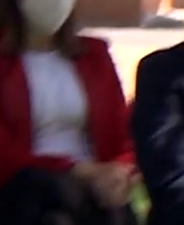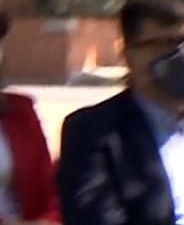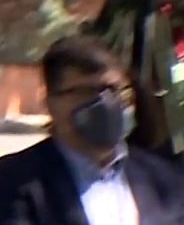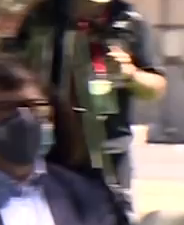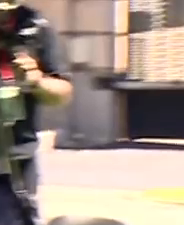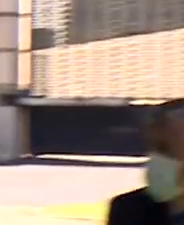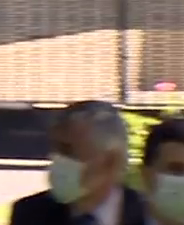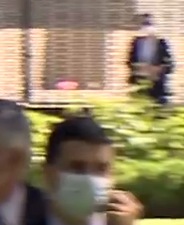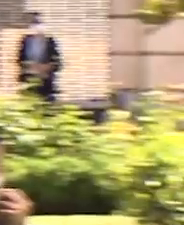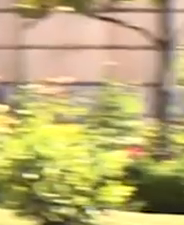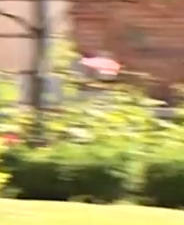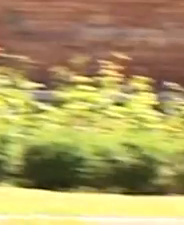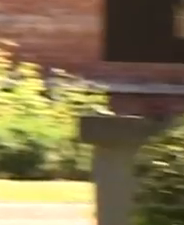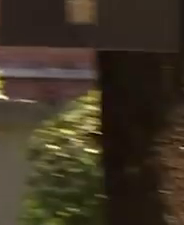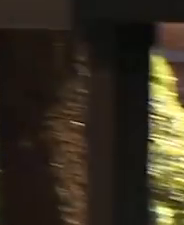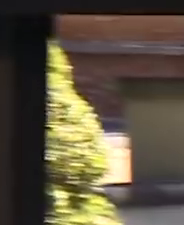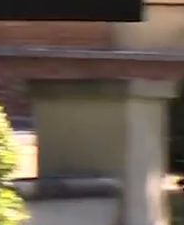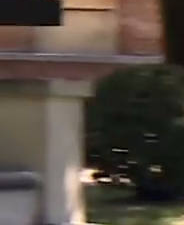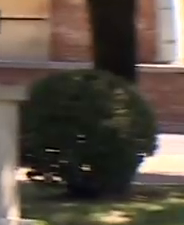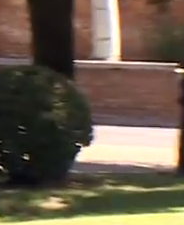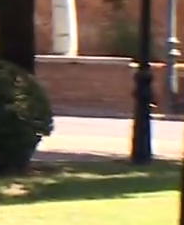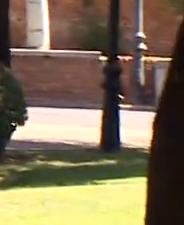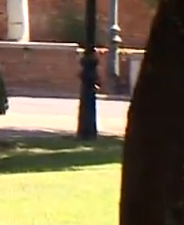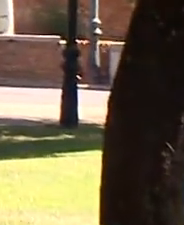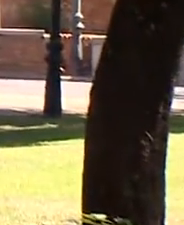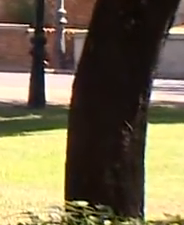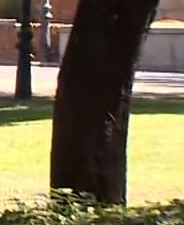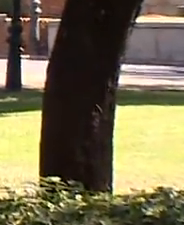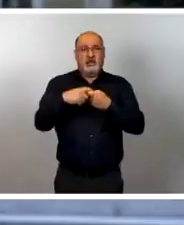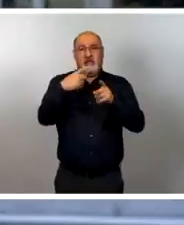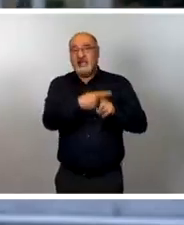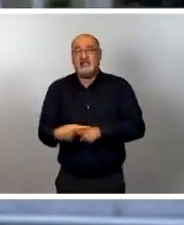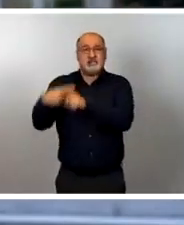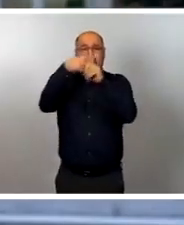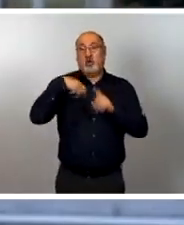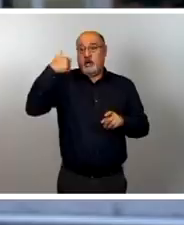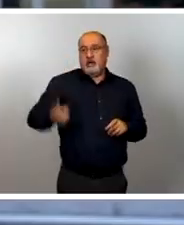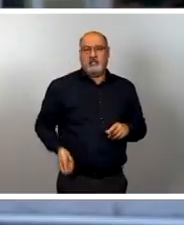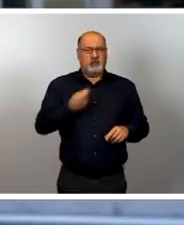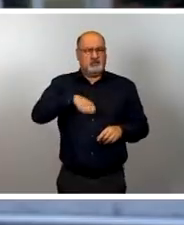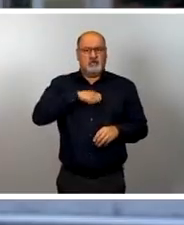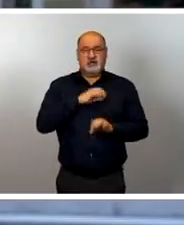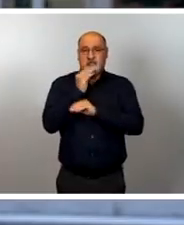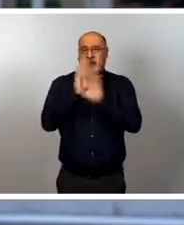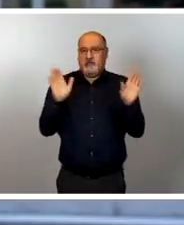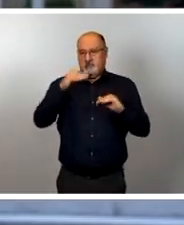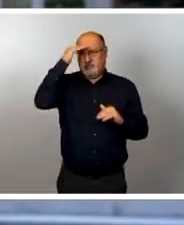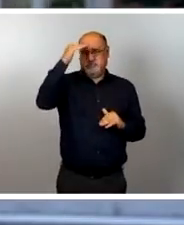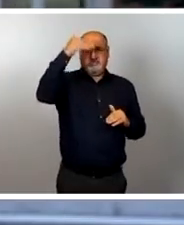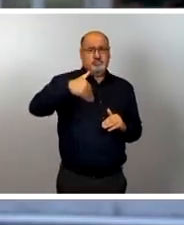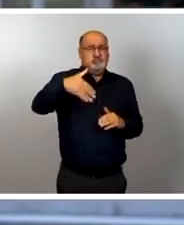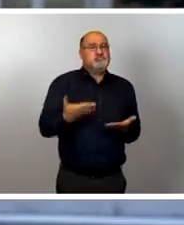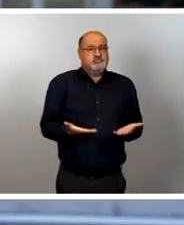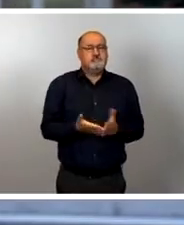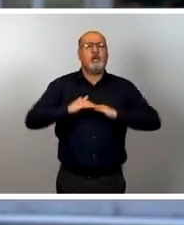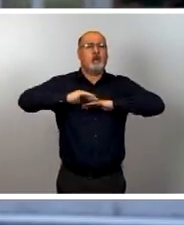normativa que estableció el anterior gobierno del partido popular en 2013 damos horizonte damos estabilidad